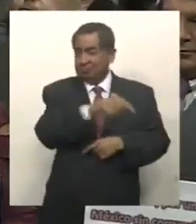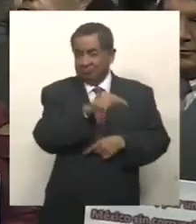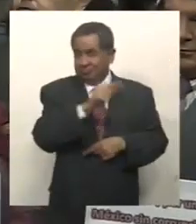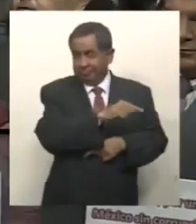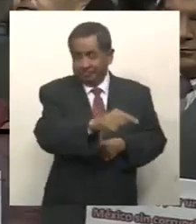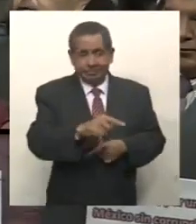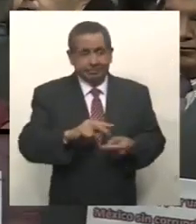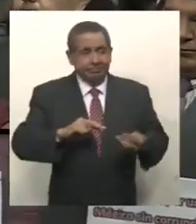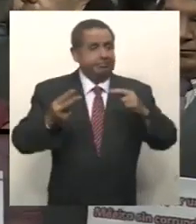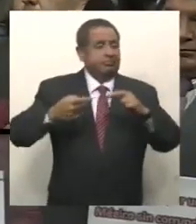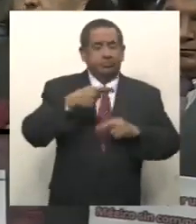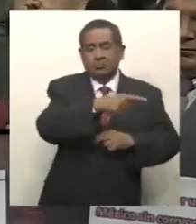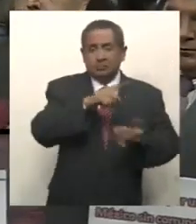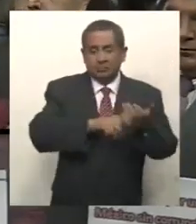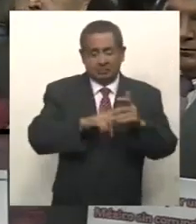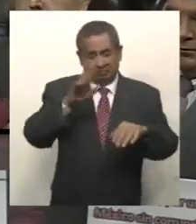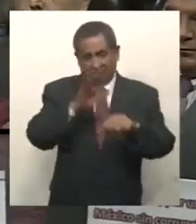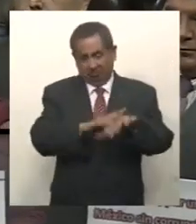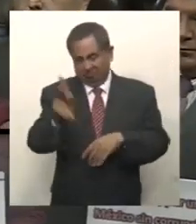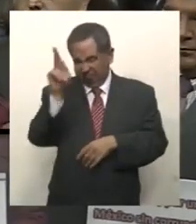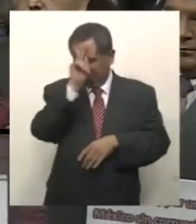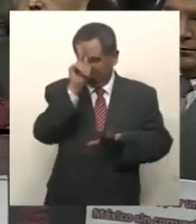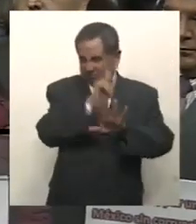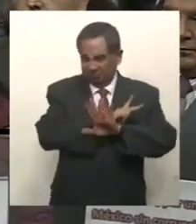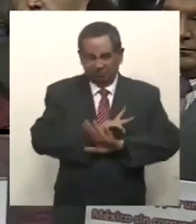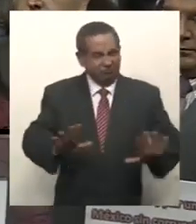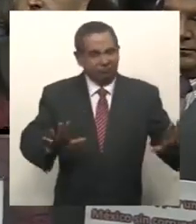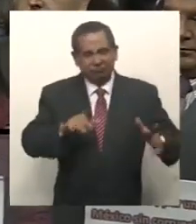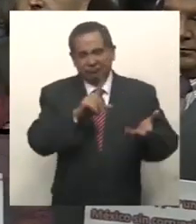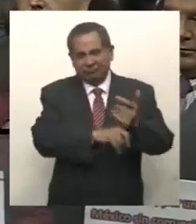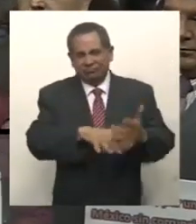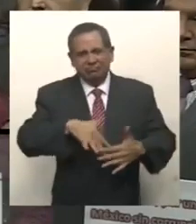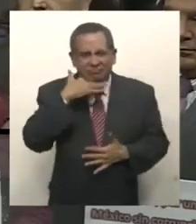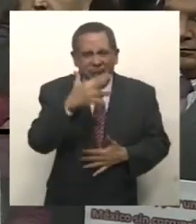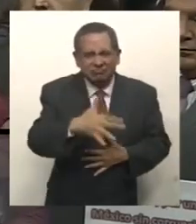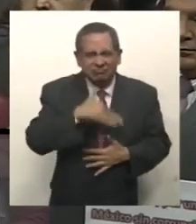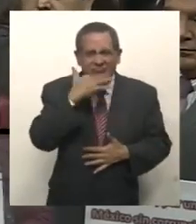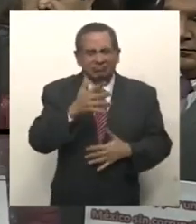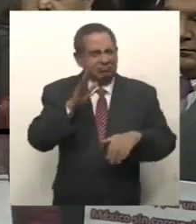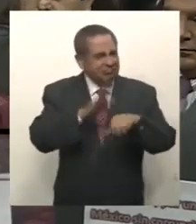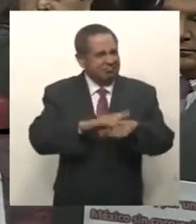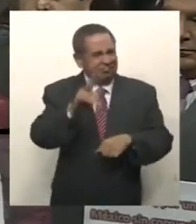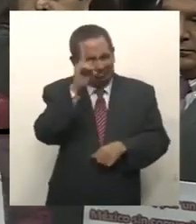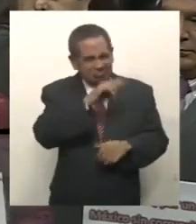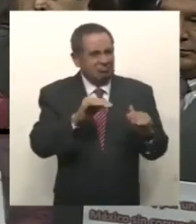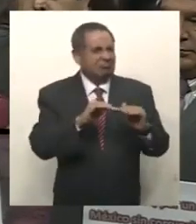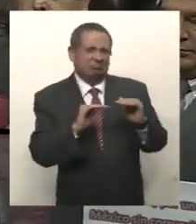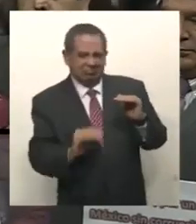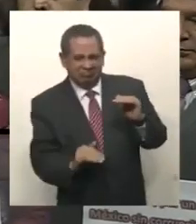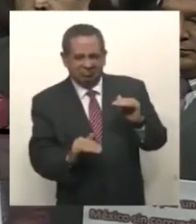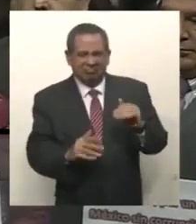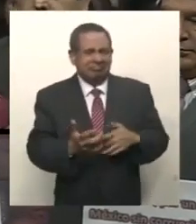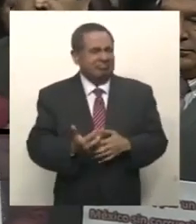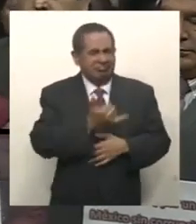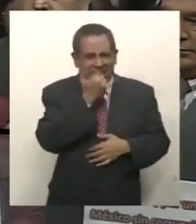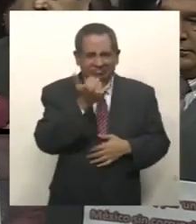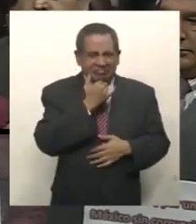contrario, se profundizó la corrupción, la desigualdad,